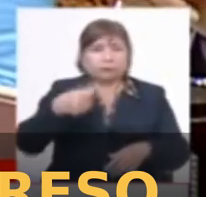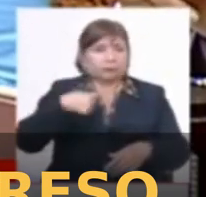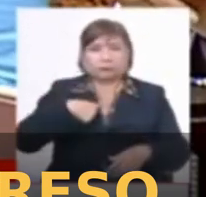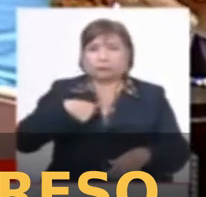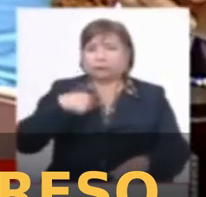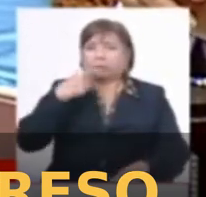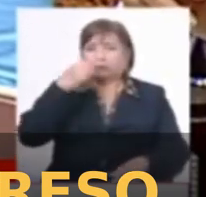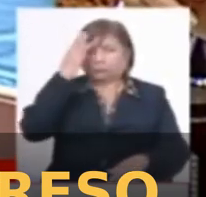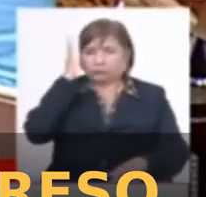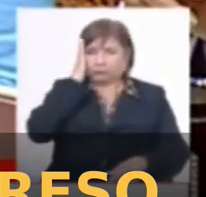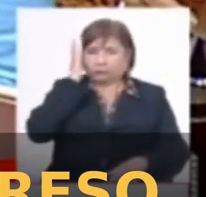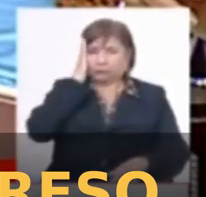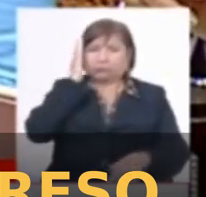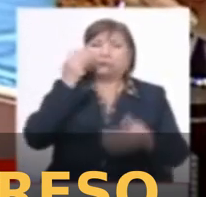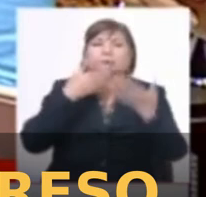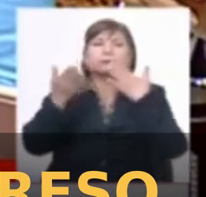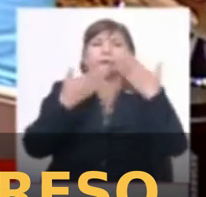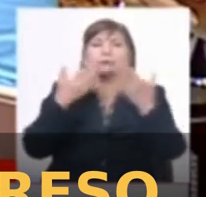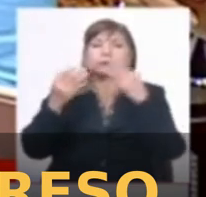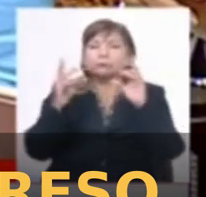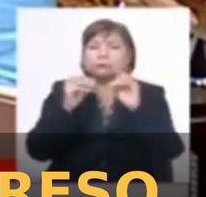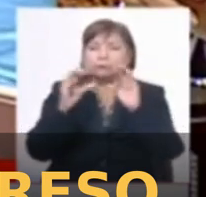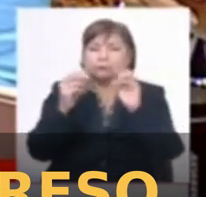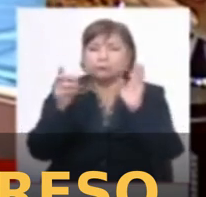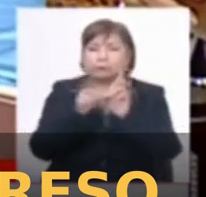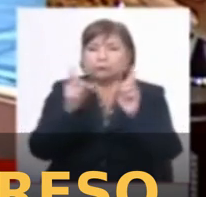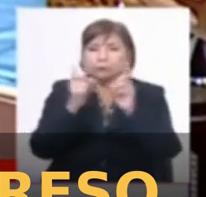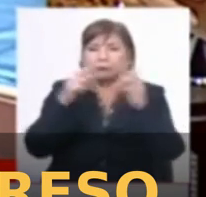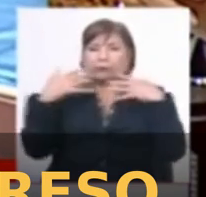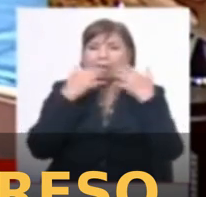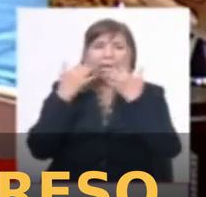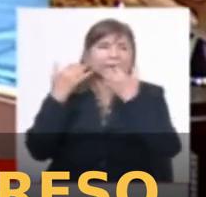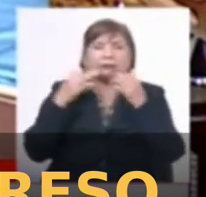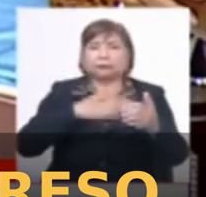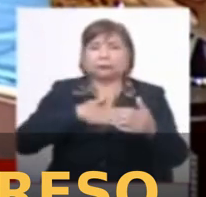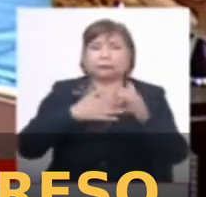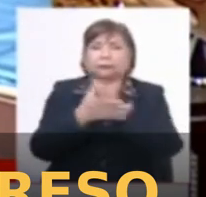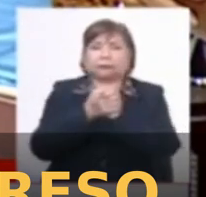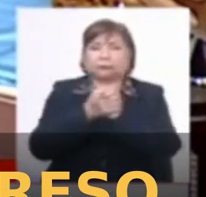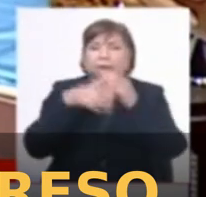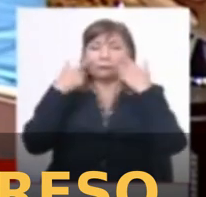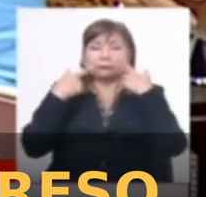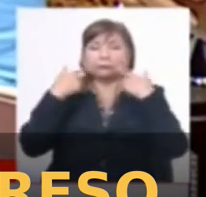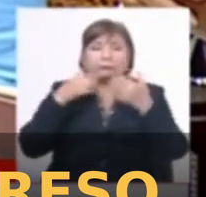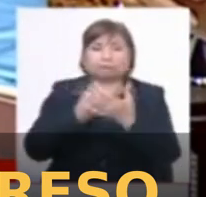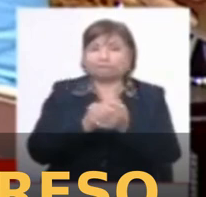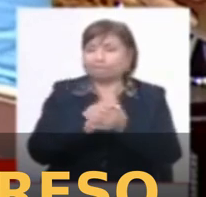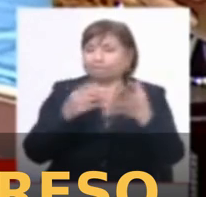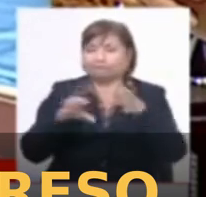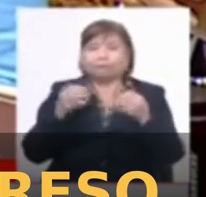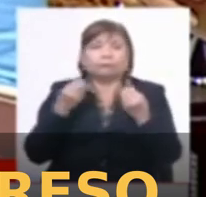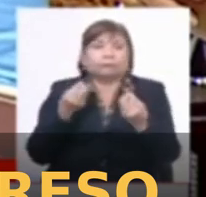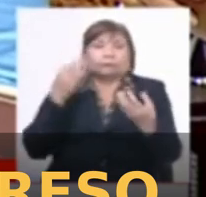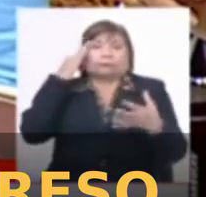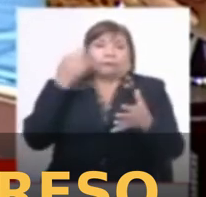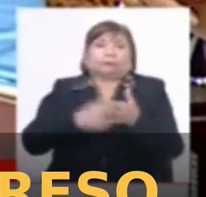no. Yo las supe a raíz de una conversación, a raíz de ver la desesperación de un amigo llorar desesperado porque no